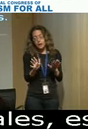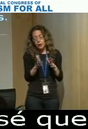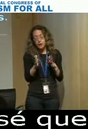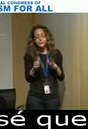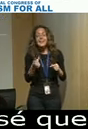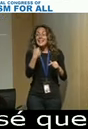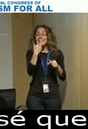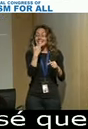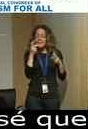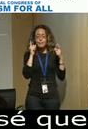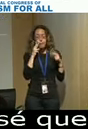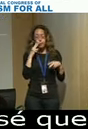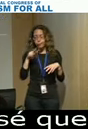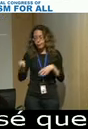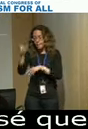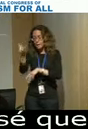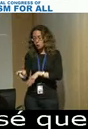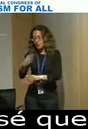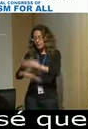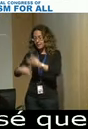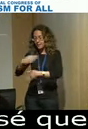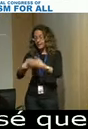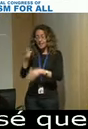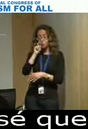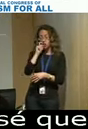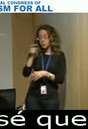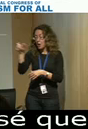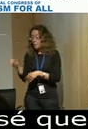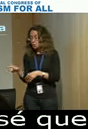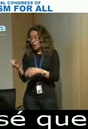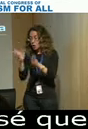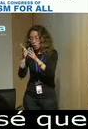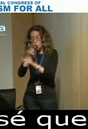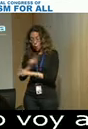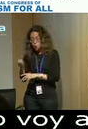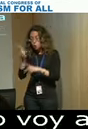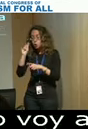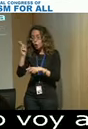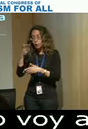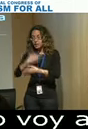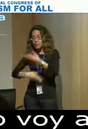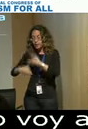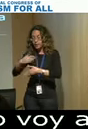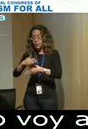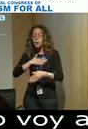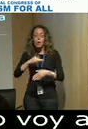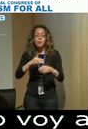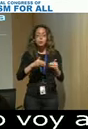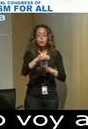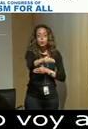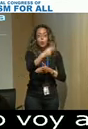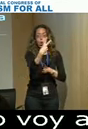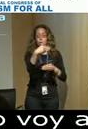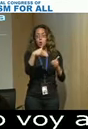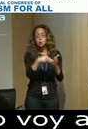la discapacidad y no al turista o a la persona, podemos estar en el 2050 o iba a decir el 2080, pero igual ya no estamos los que estamos